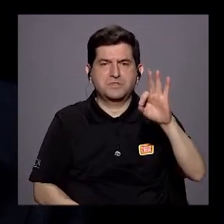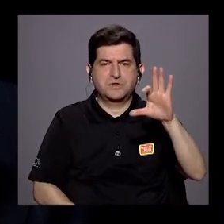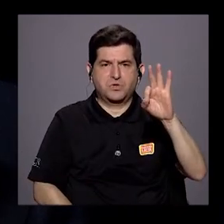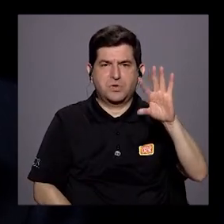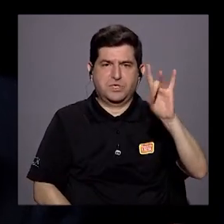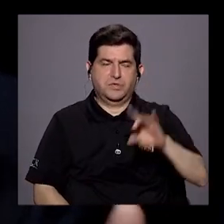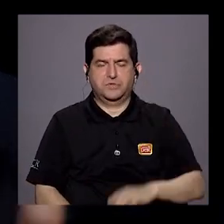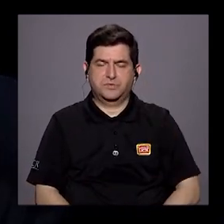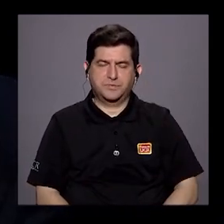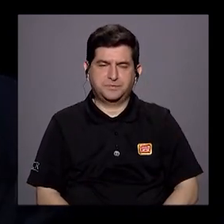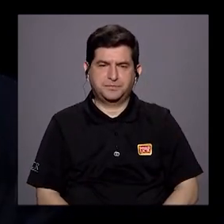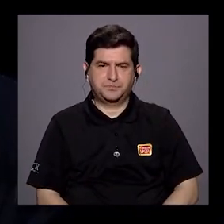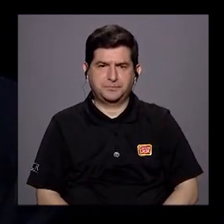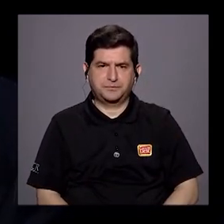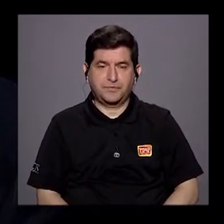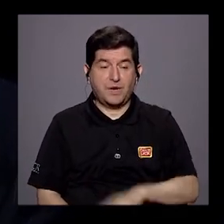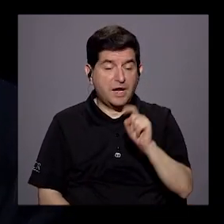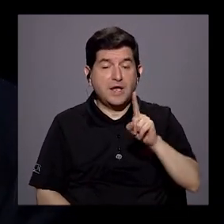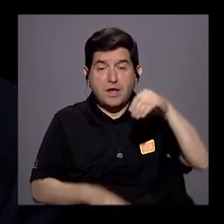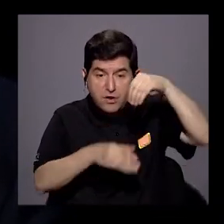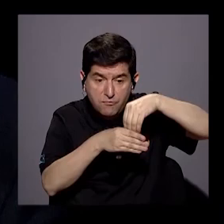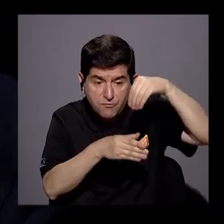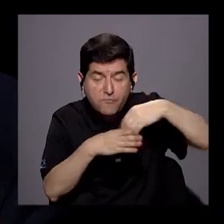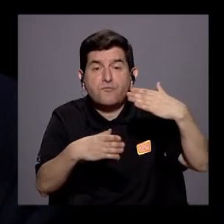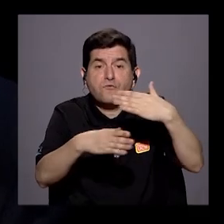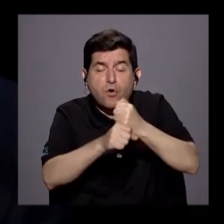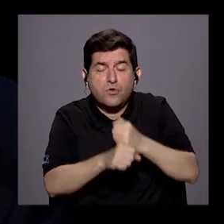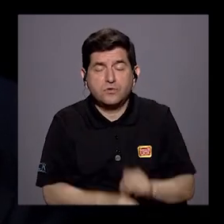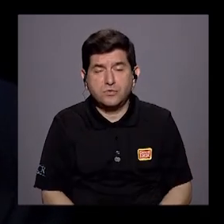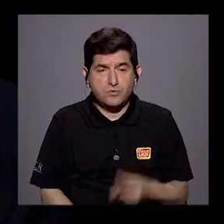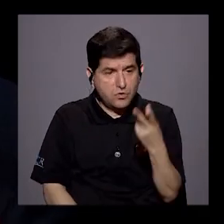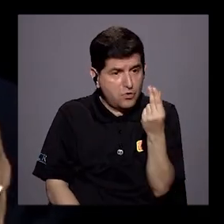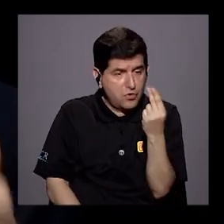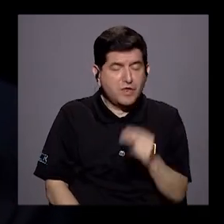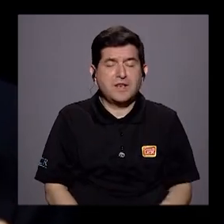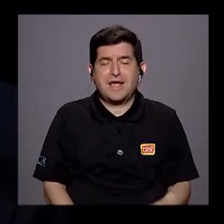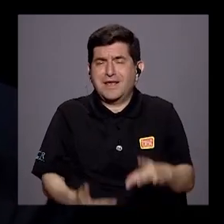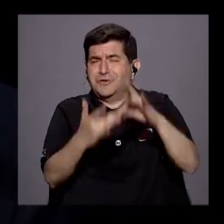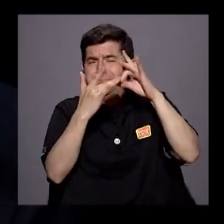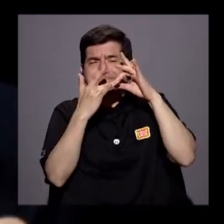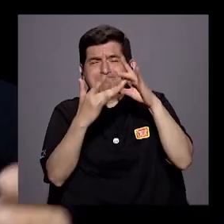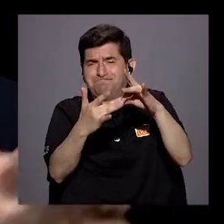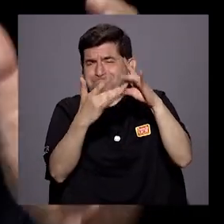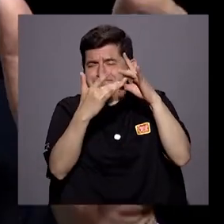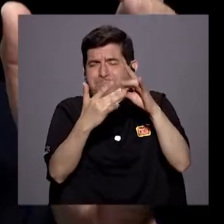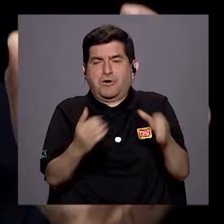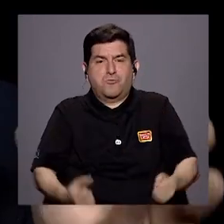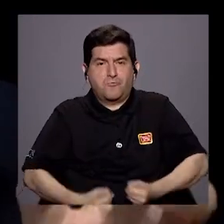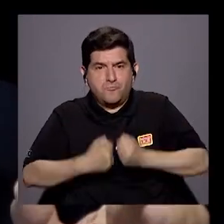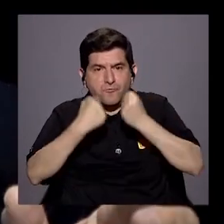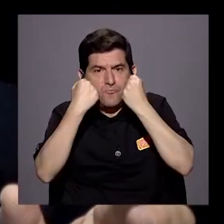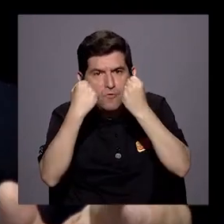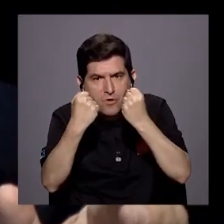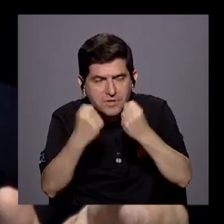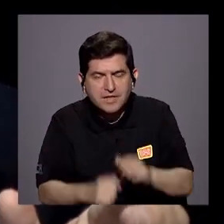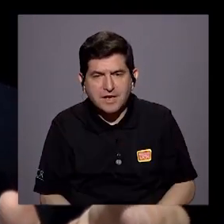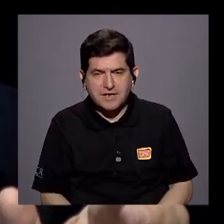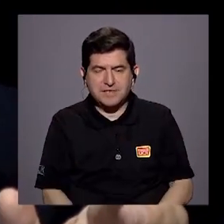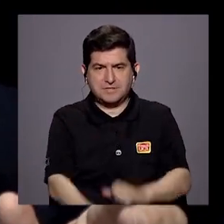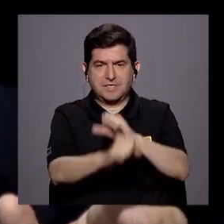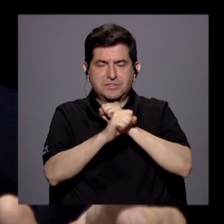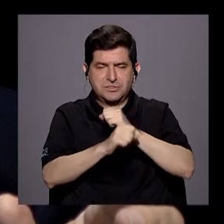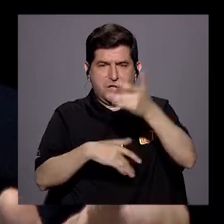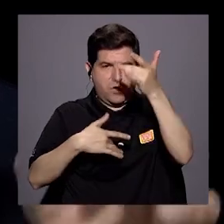1998 y hacer un fondo cuyos recursos vayan exclusivamente a fortalecer el